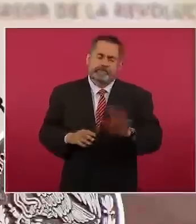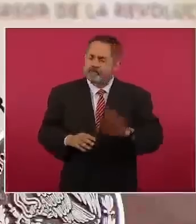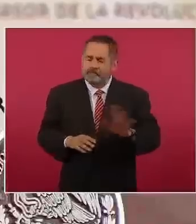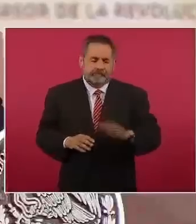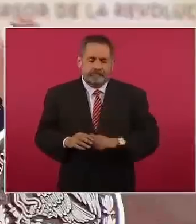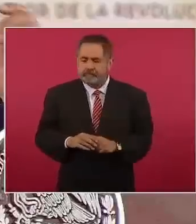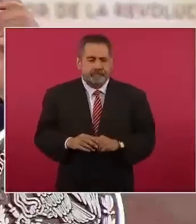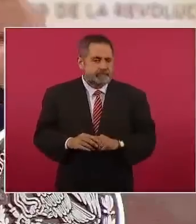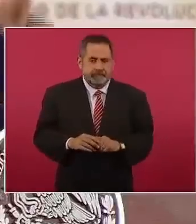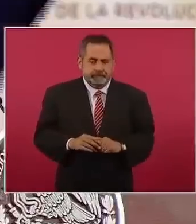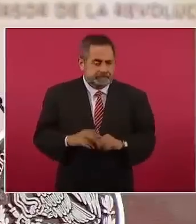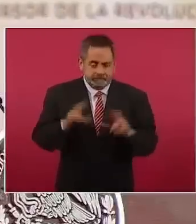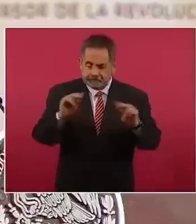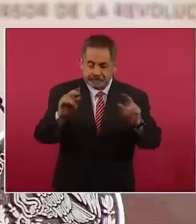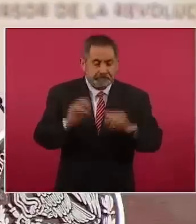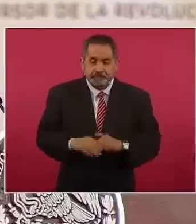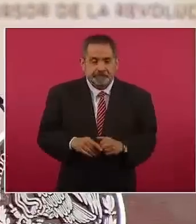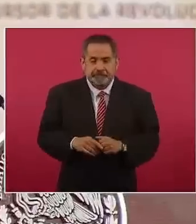Eso va a ser